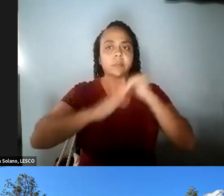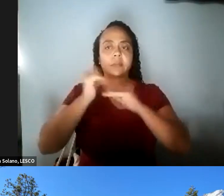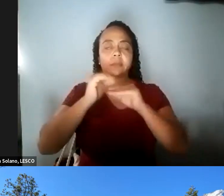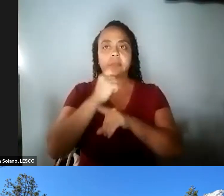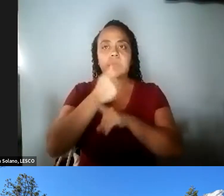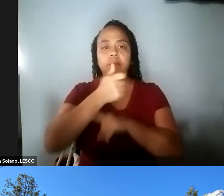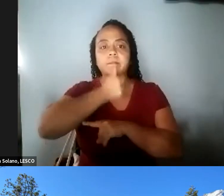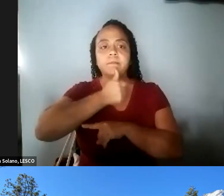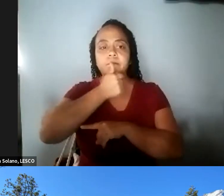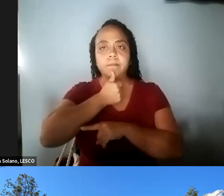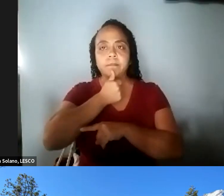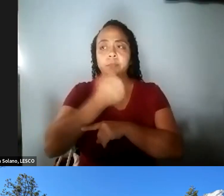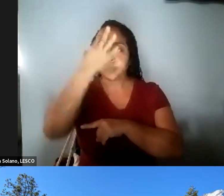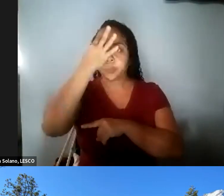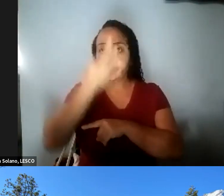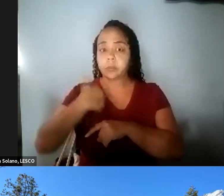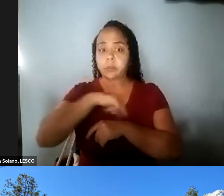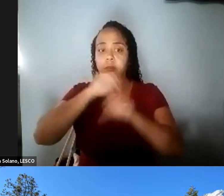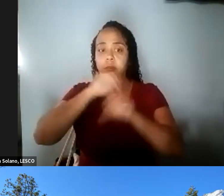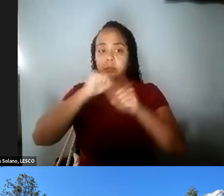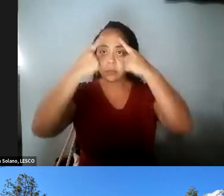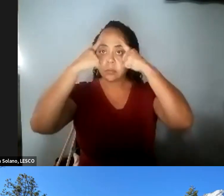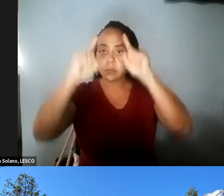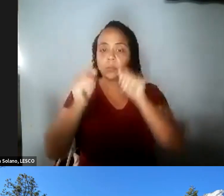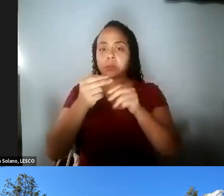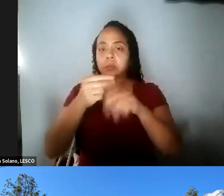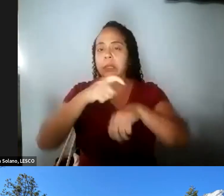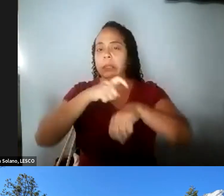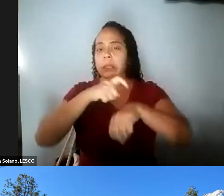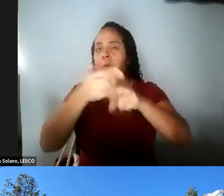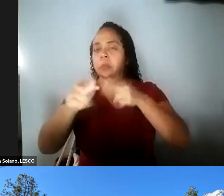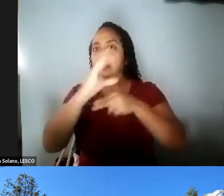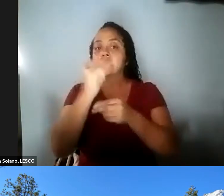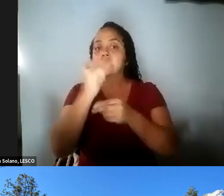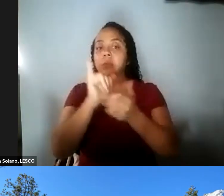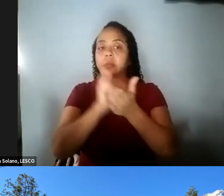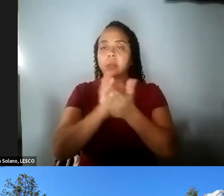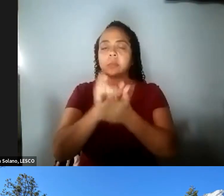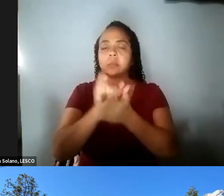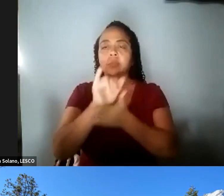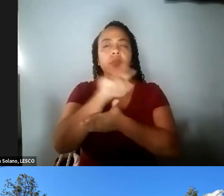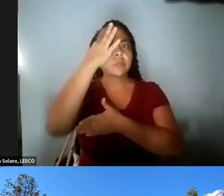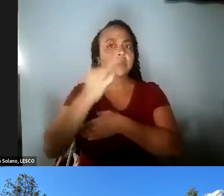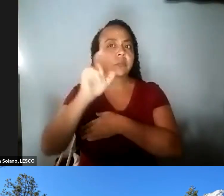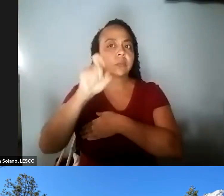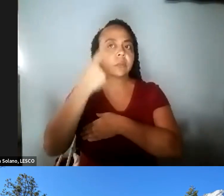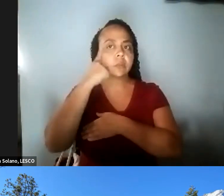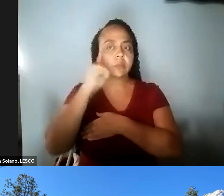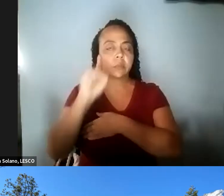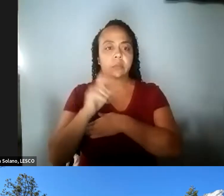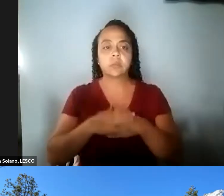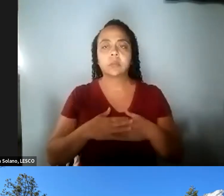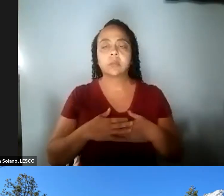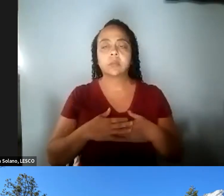en las américas crees que lo podemos lograr a un mediano plazo y si es así qué crees que requerimos por parte del